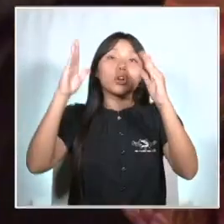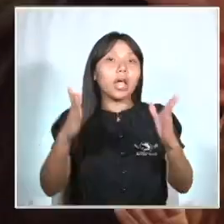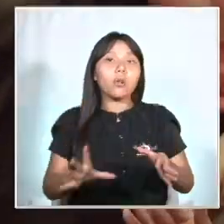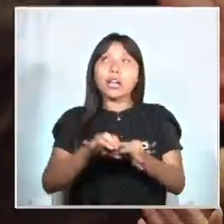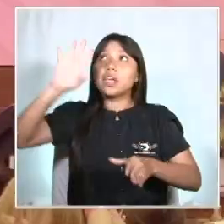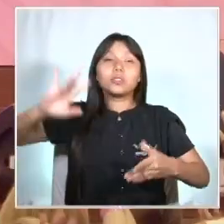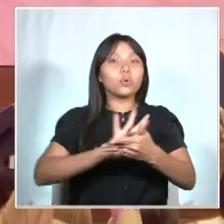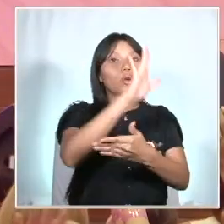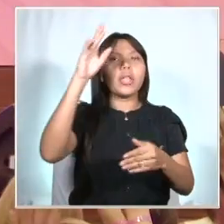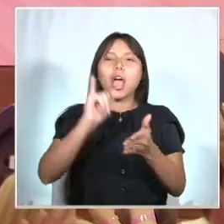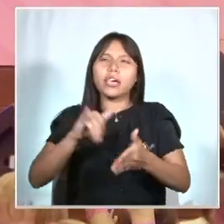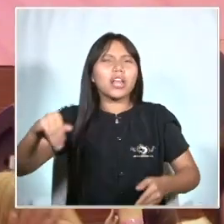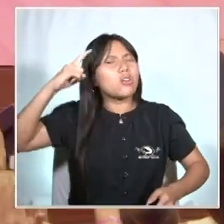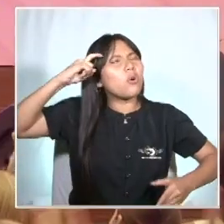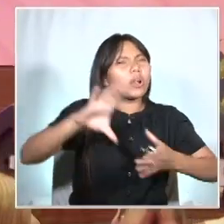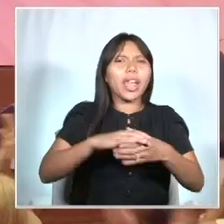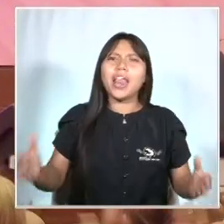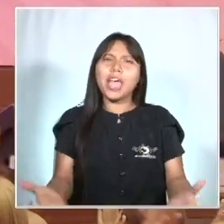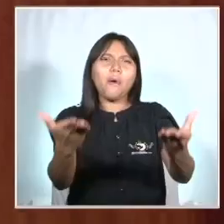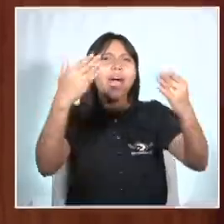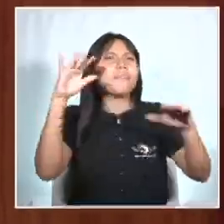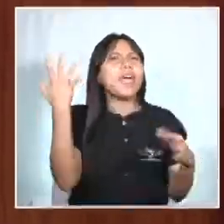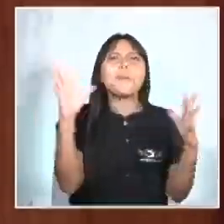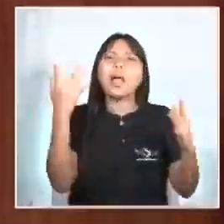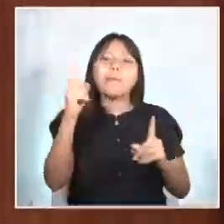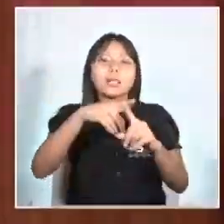creen levantan palmas al cielo,